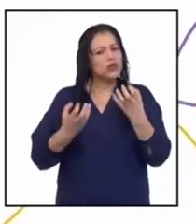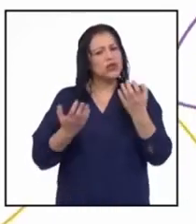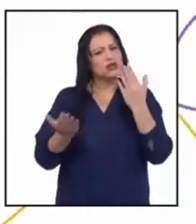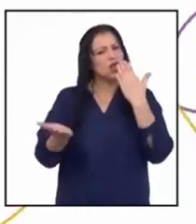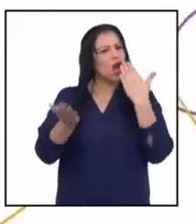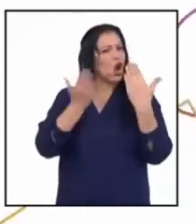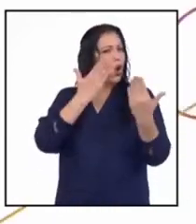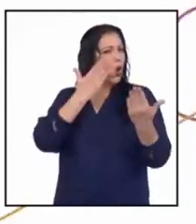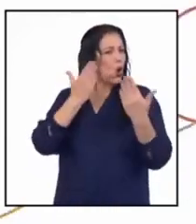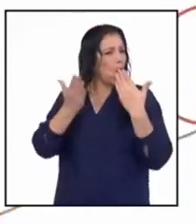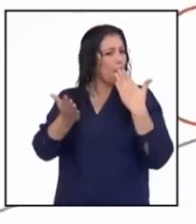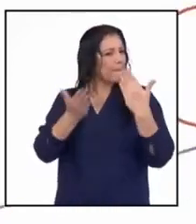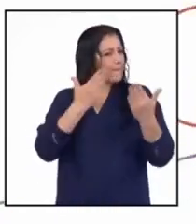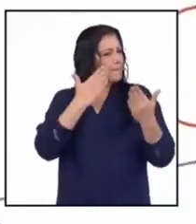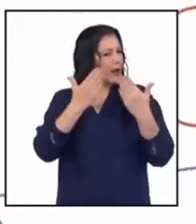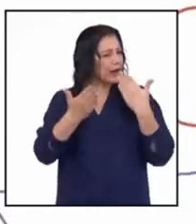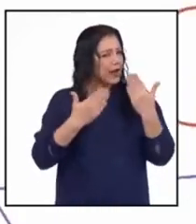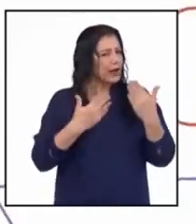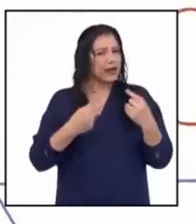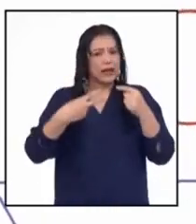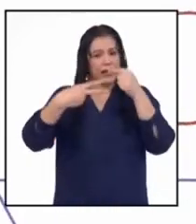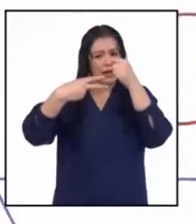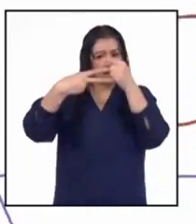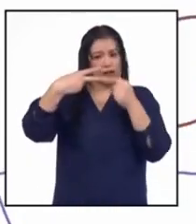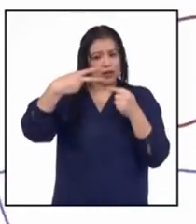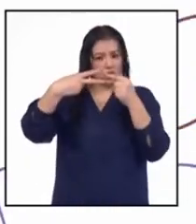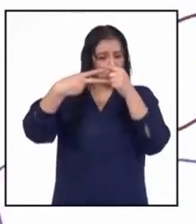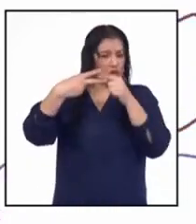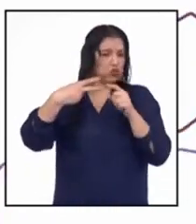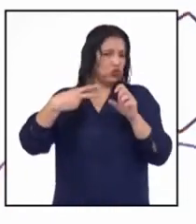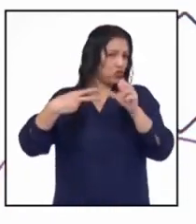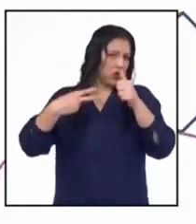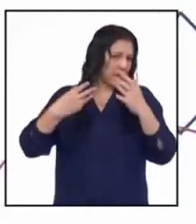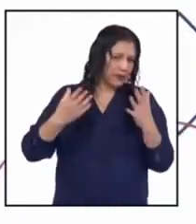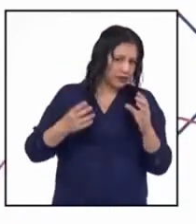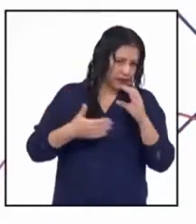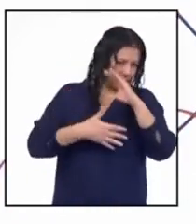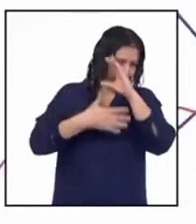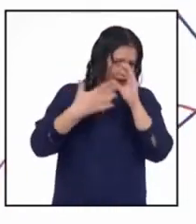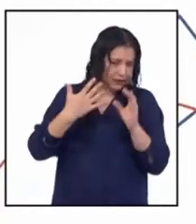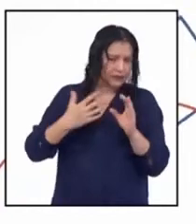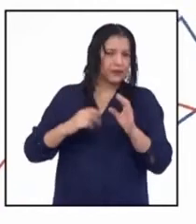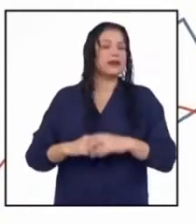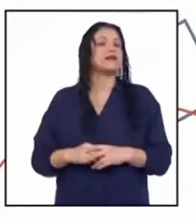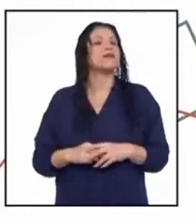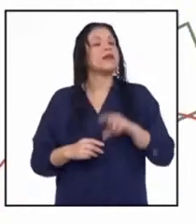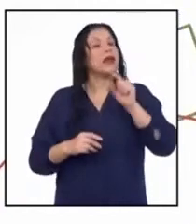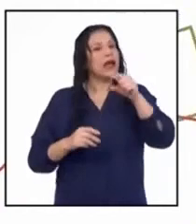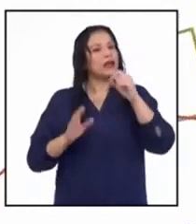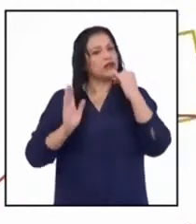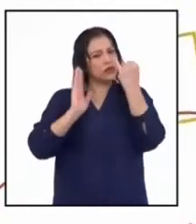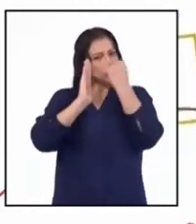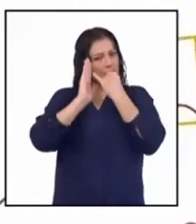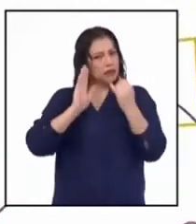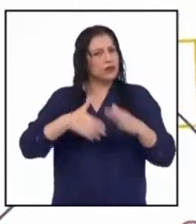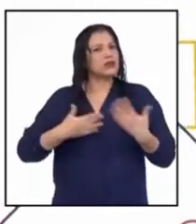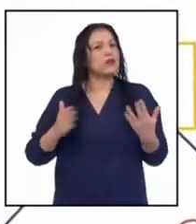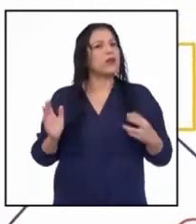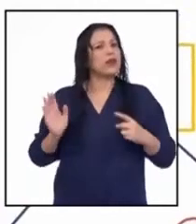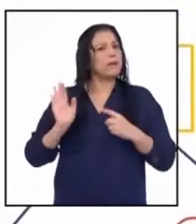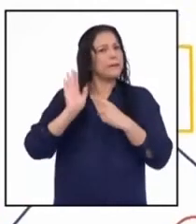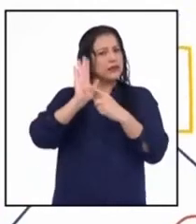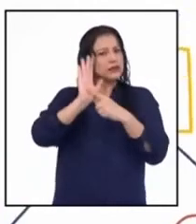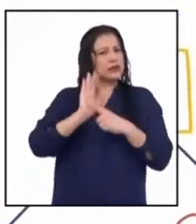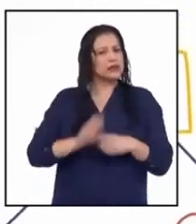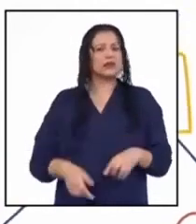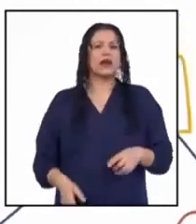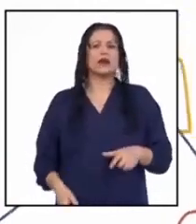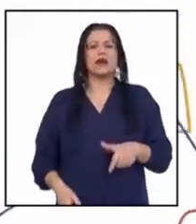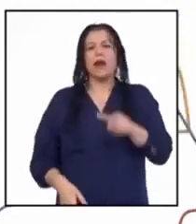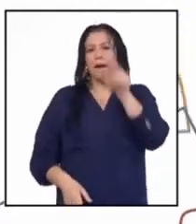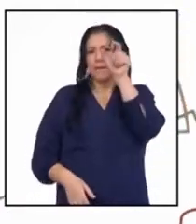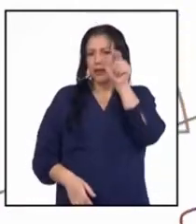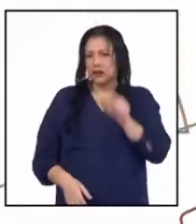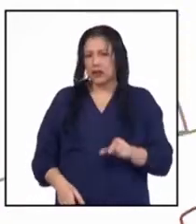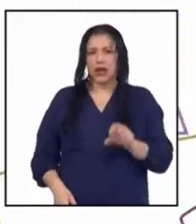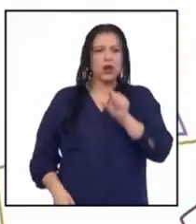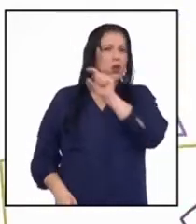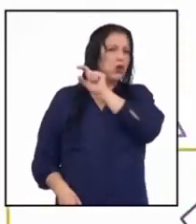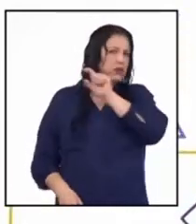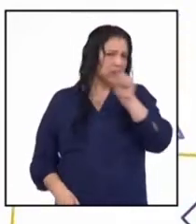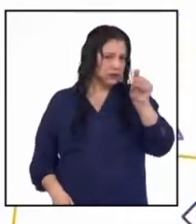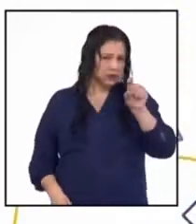la magnitud de 2 o más variables. Estos gráficos pueden presentarse verticalmente o de